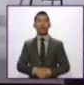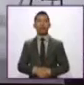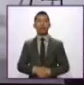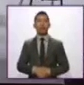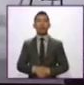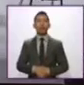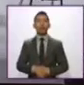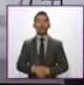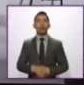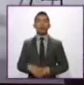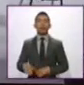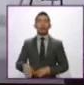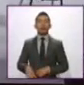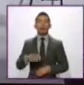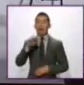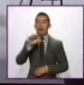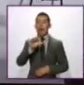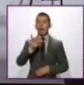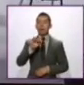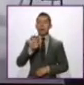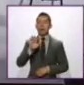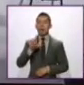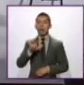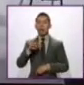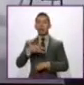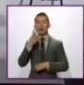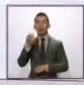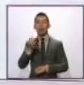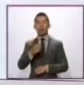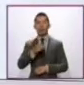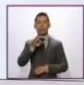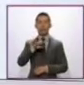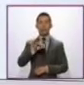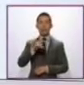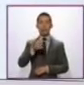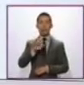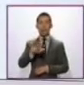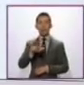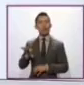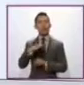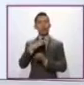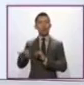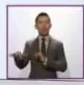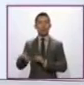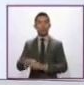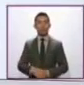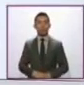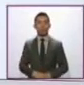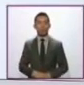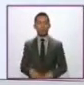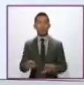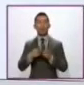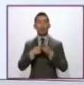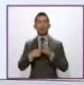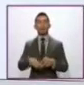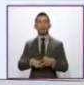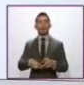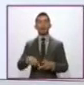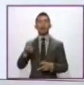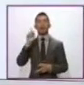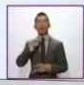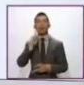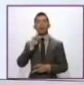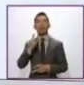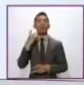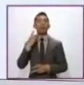Gracias, Abigail, número 9. Y Miguel, en el último lugar. Comenzamos con la candidata del